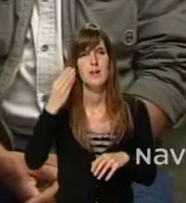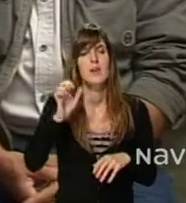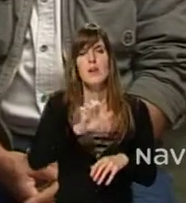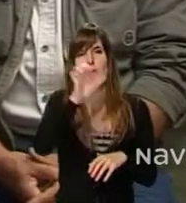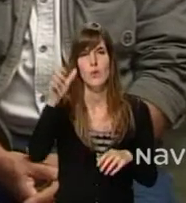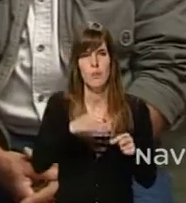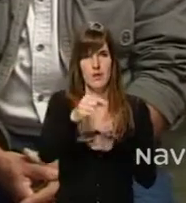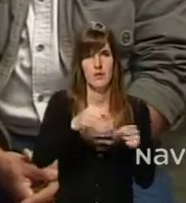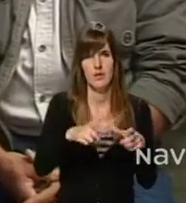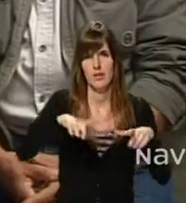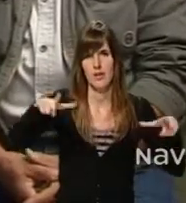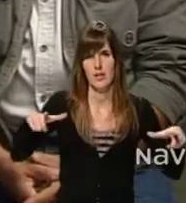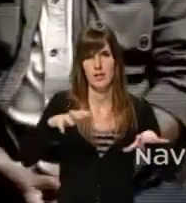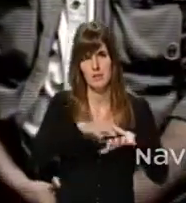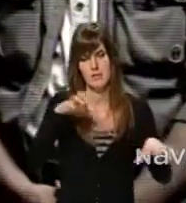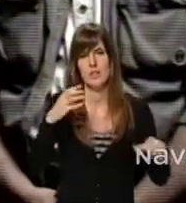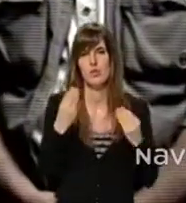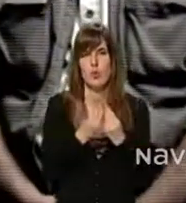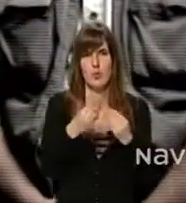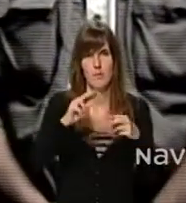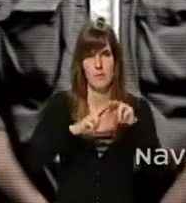grande de Europa, modulada.